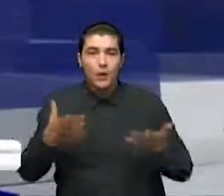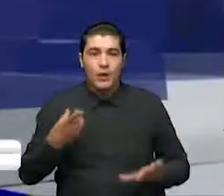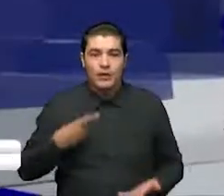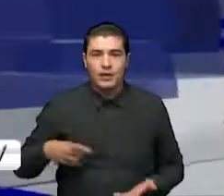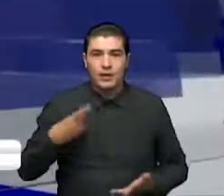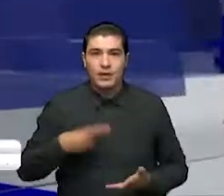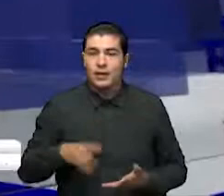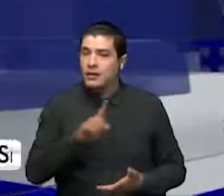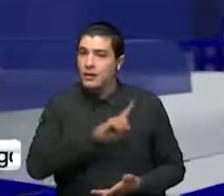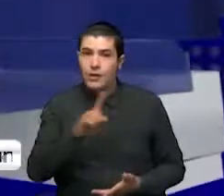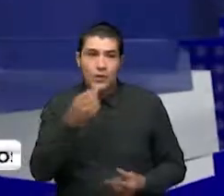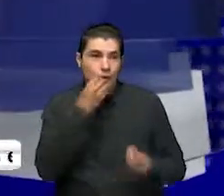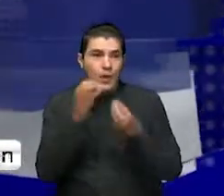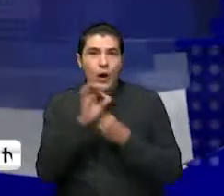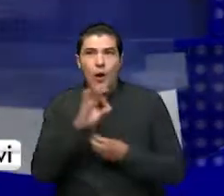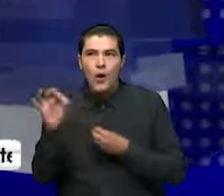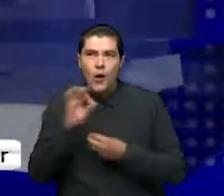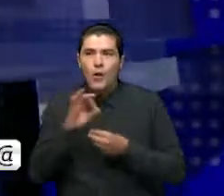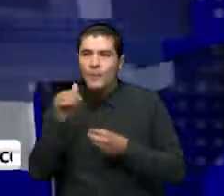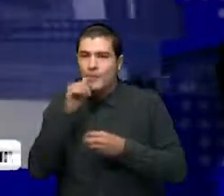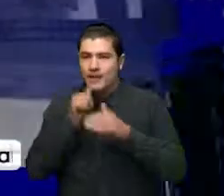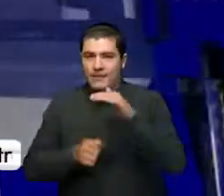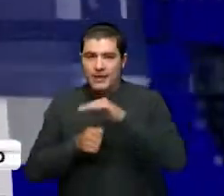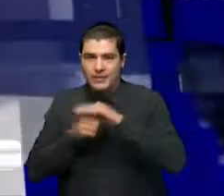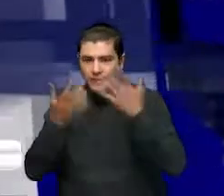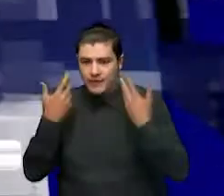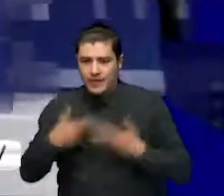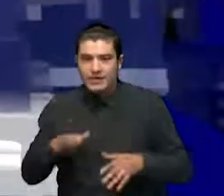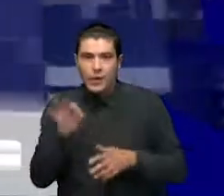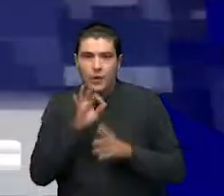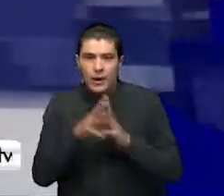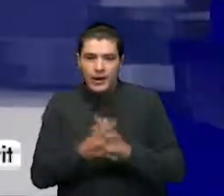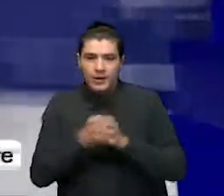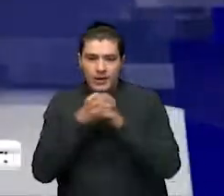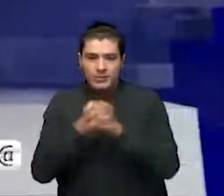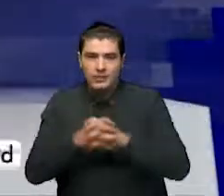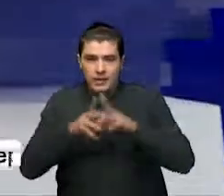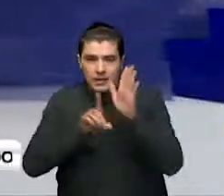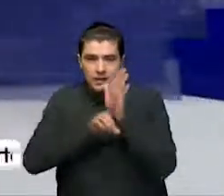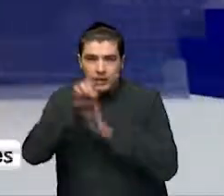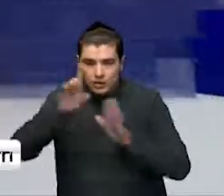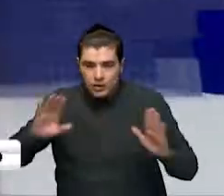corporal, es decir, de las privaciones físicas, de la oración, es decir, el crecimiento espiritual.